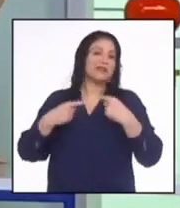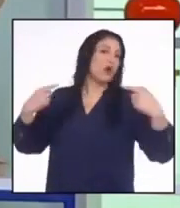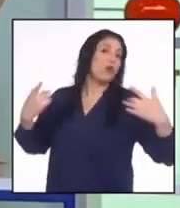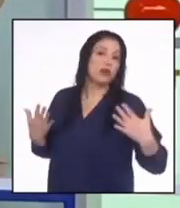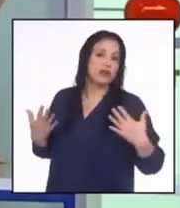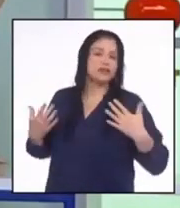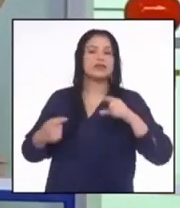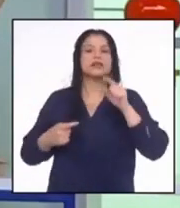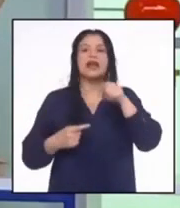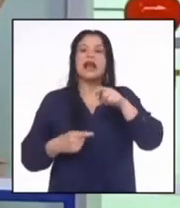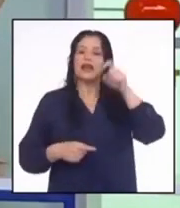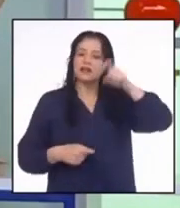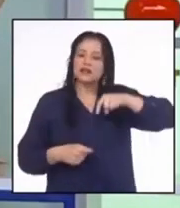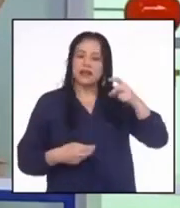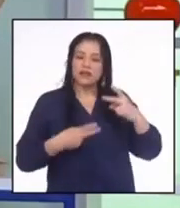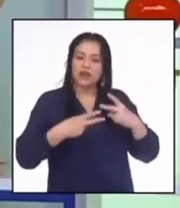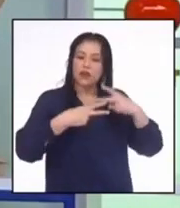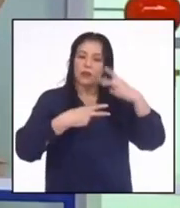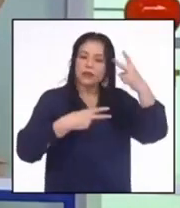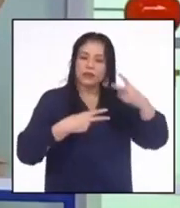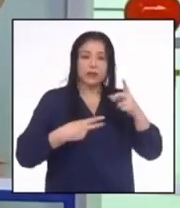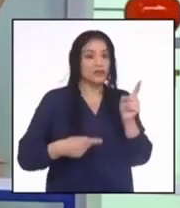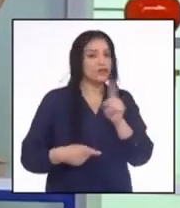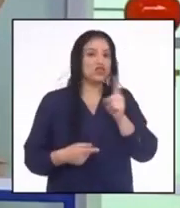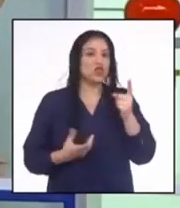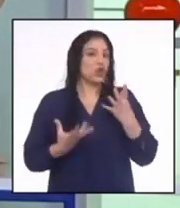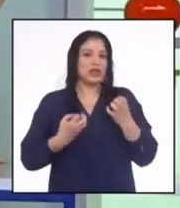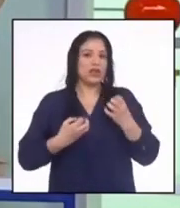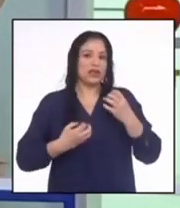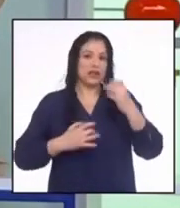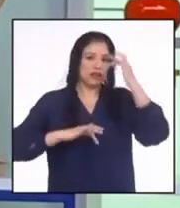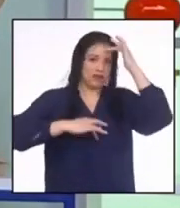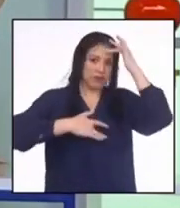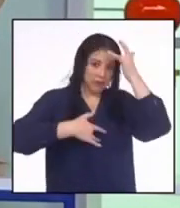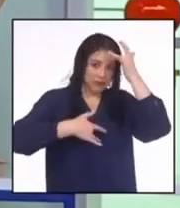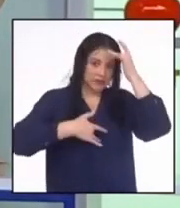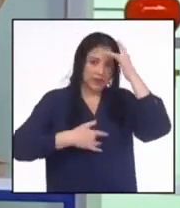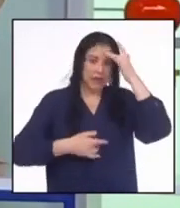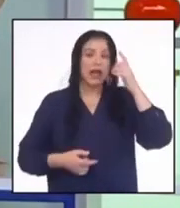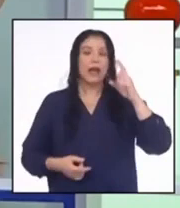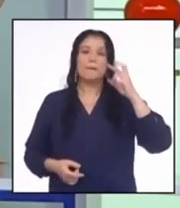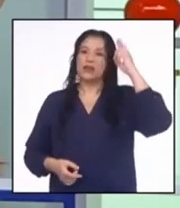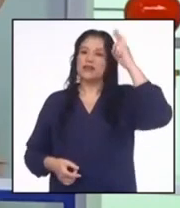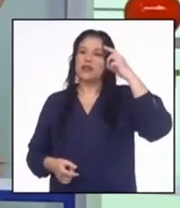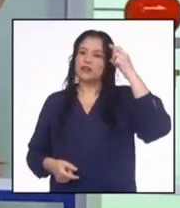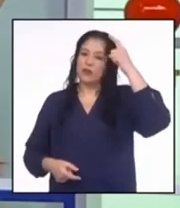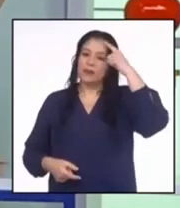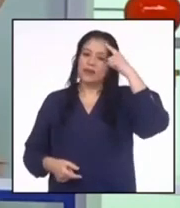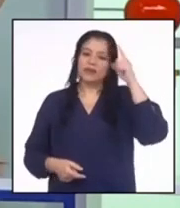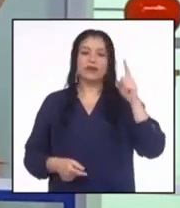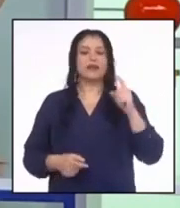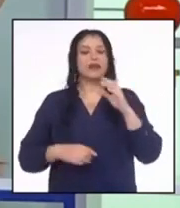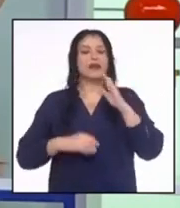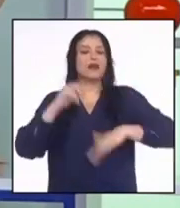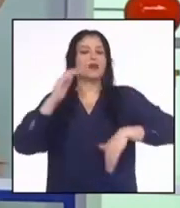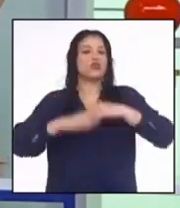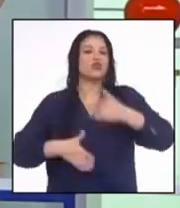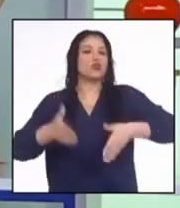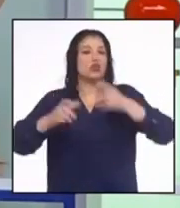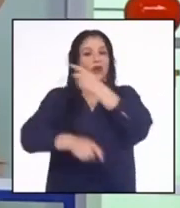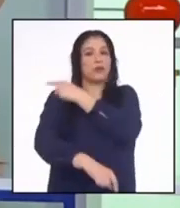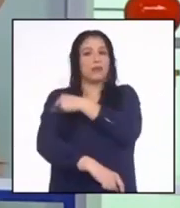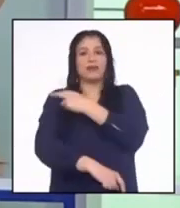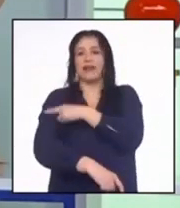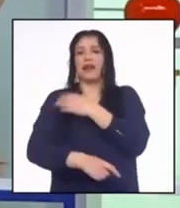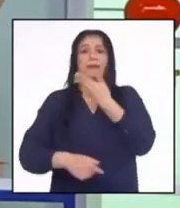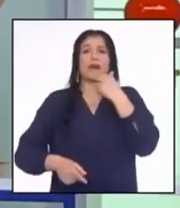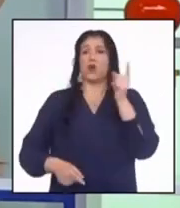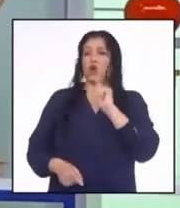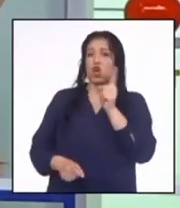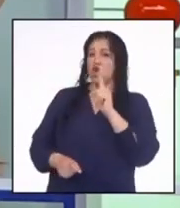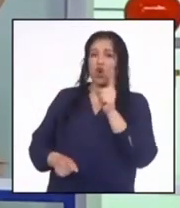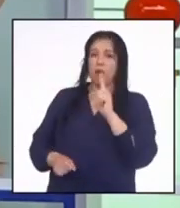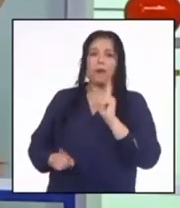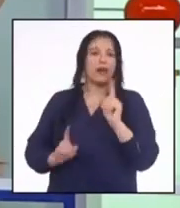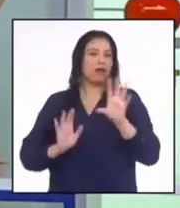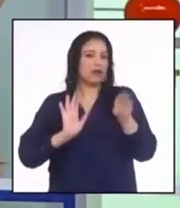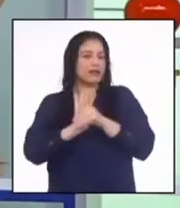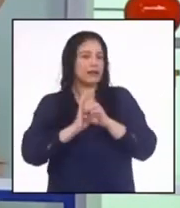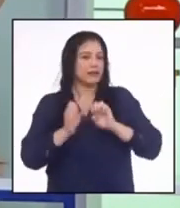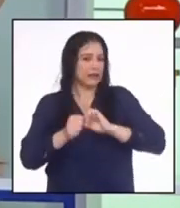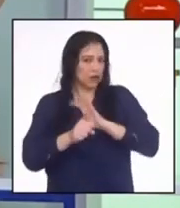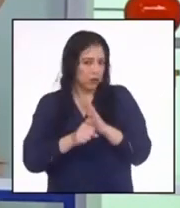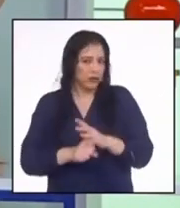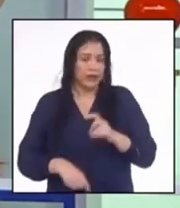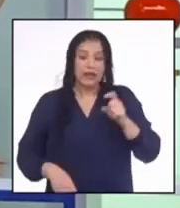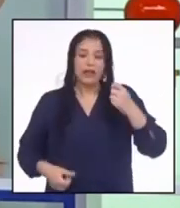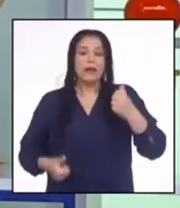La necesidad de los vecinos es no enfermarse, y por eso creen que no construir un hospital es prevenir la enfermedad. La necesidad